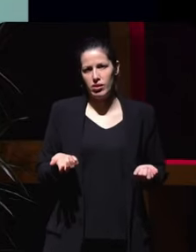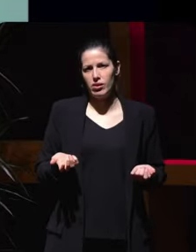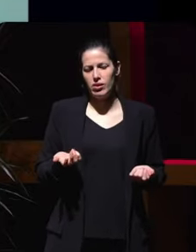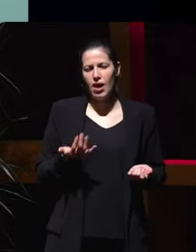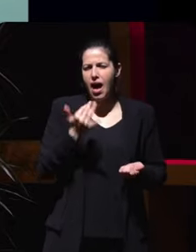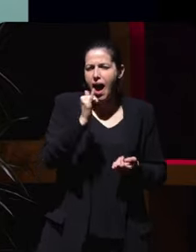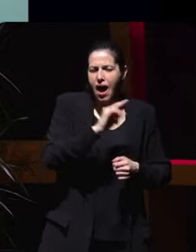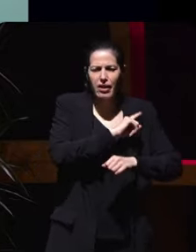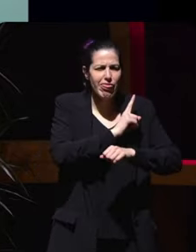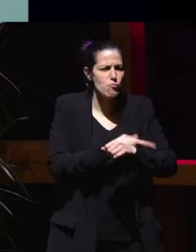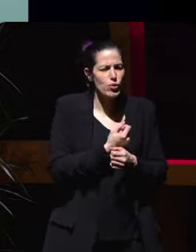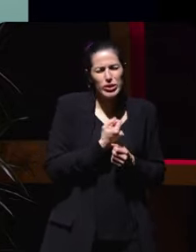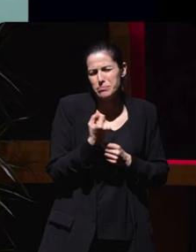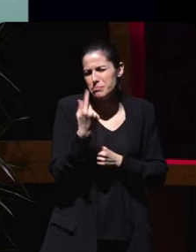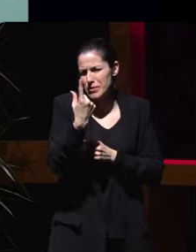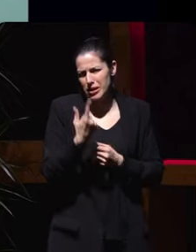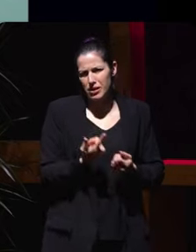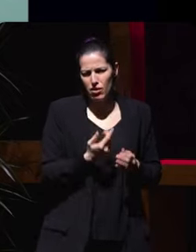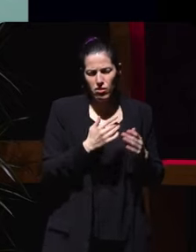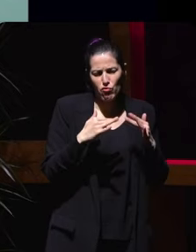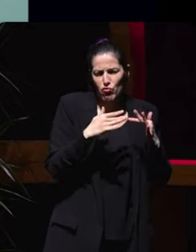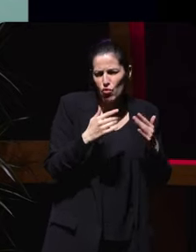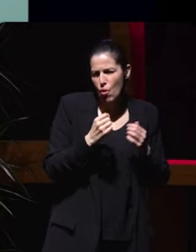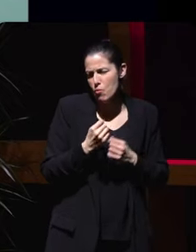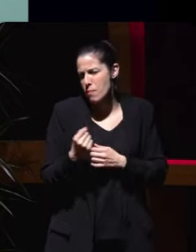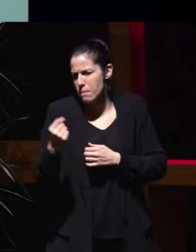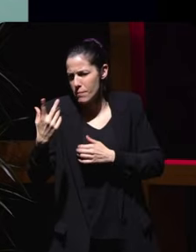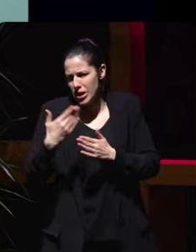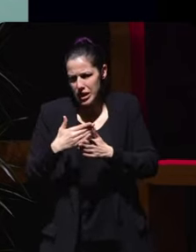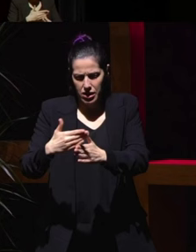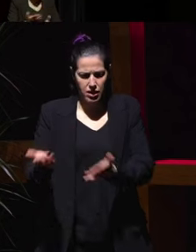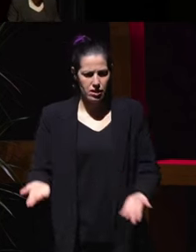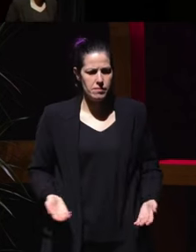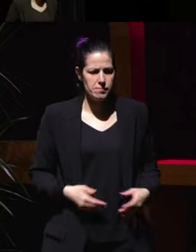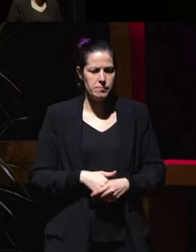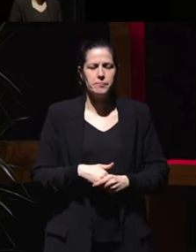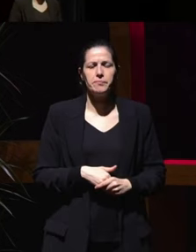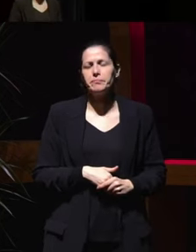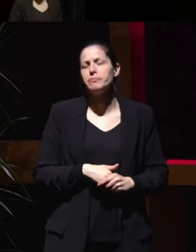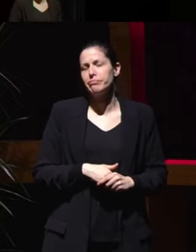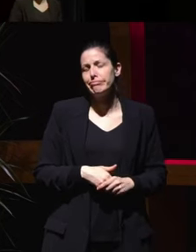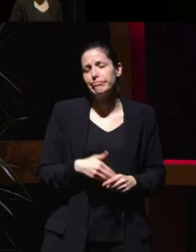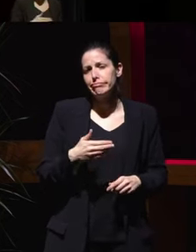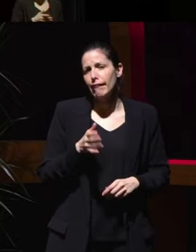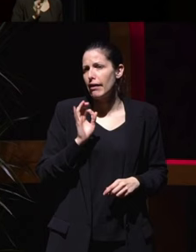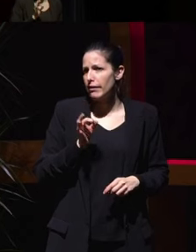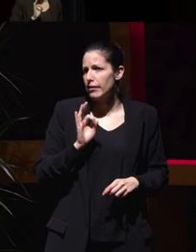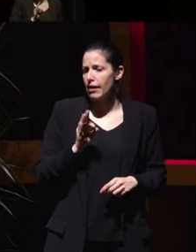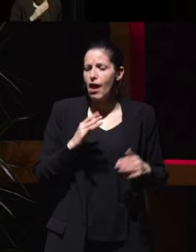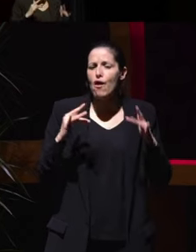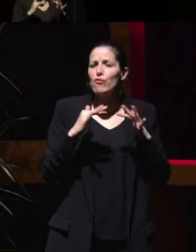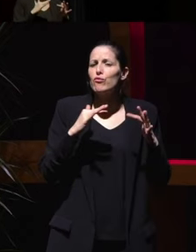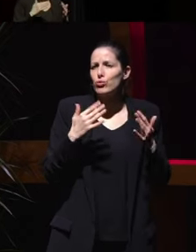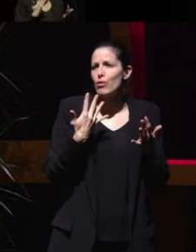hai moito máis allá do fútbol. Hai moito máis alá do fútbol, pero, sen dúbida, o fútbol levase